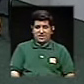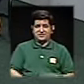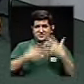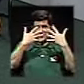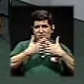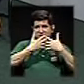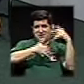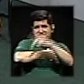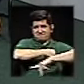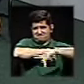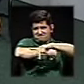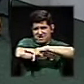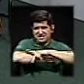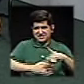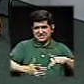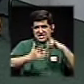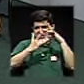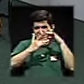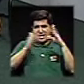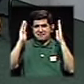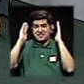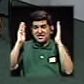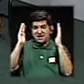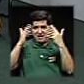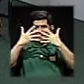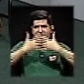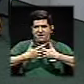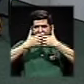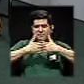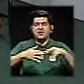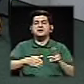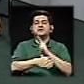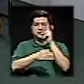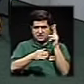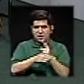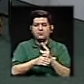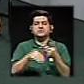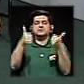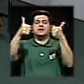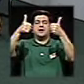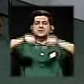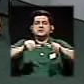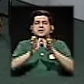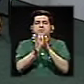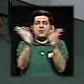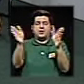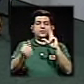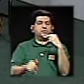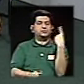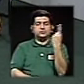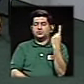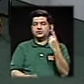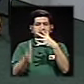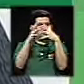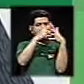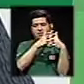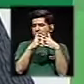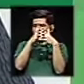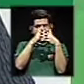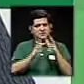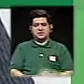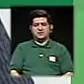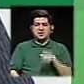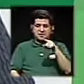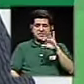empresas del país particularmente grandes empresas están utilizando los tratados en general no solamente de Estados Unidos para